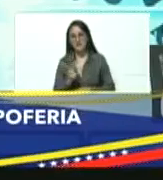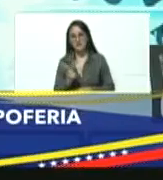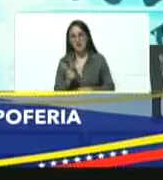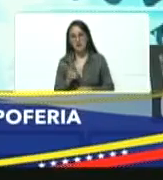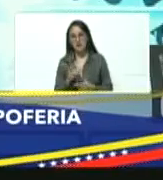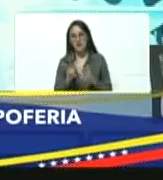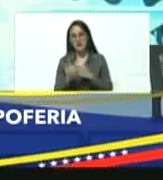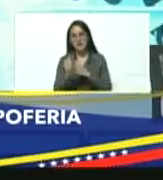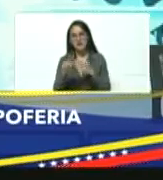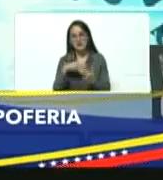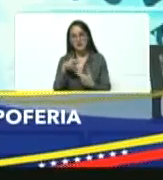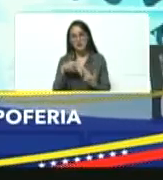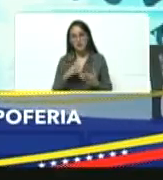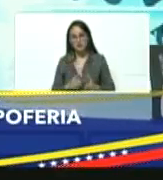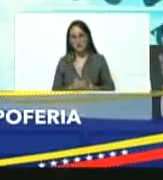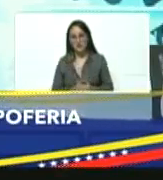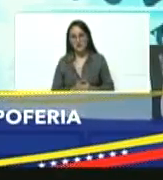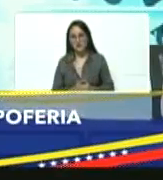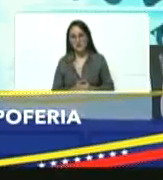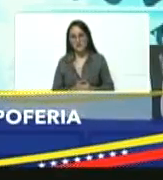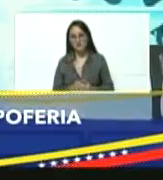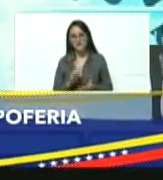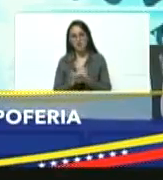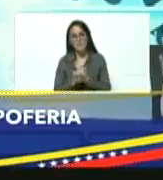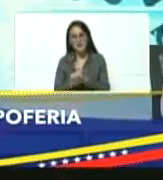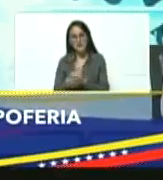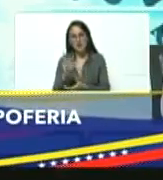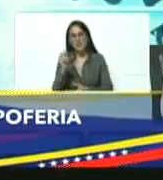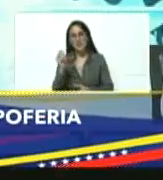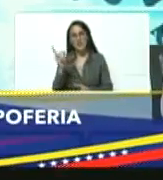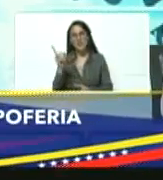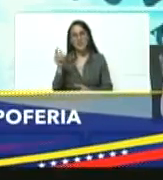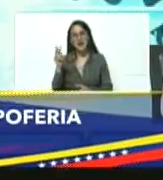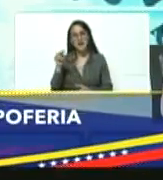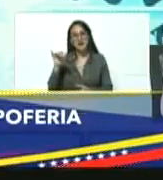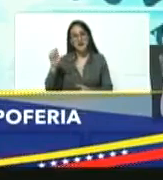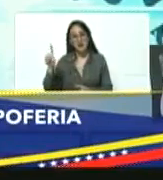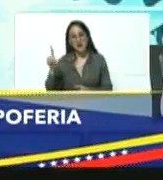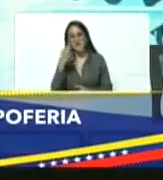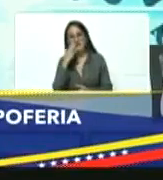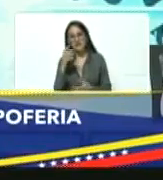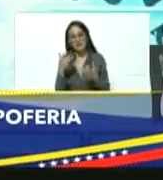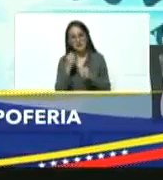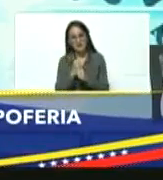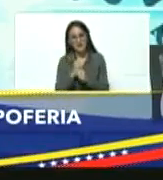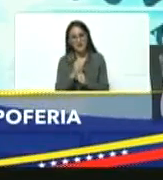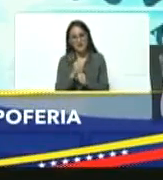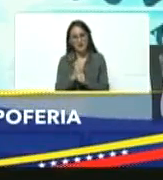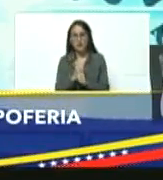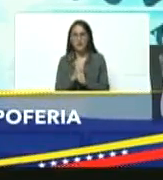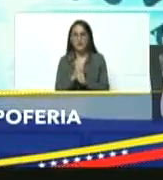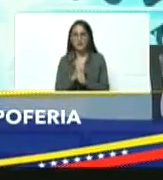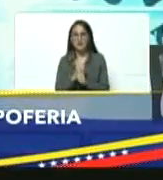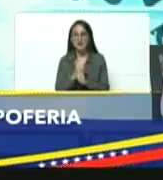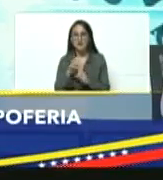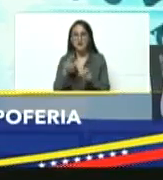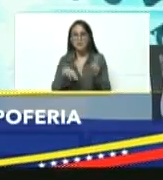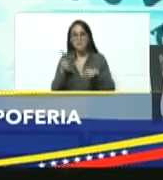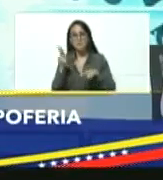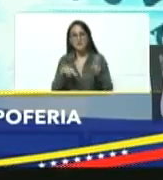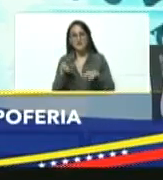líder, revolucionario, compañero Daniel Gómez, al frente de la jornada de Expoferia Plan